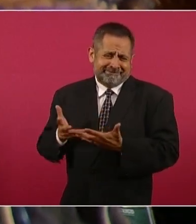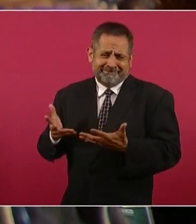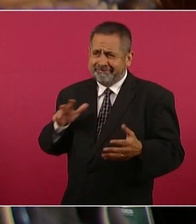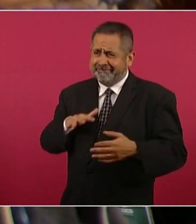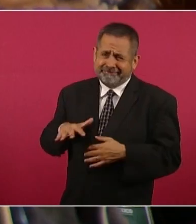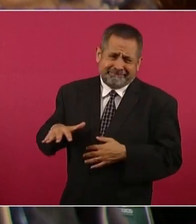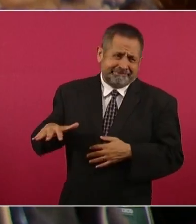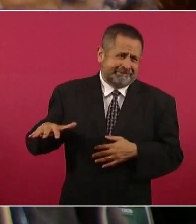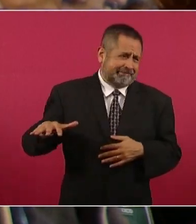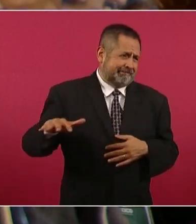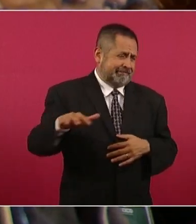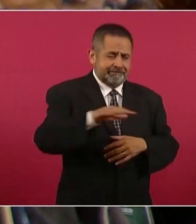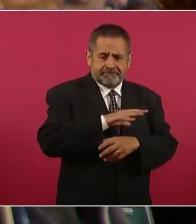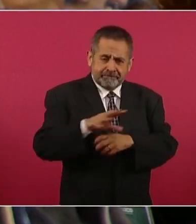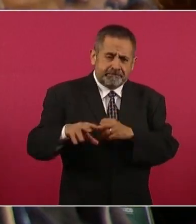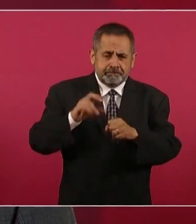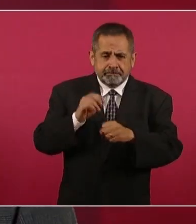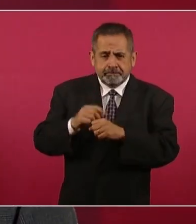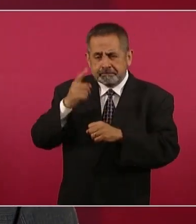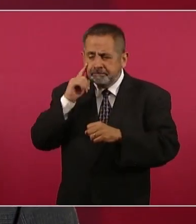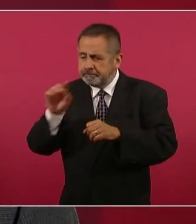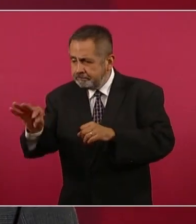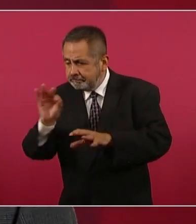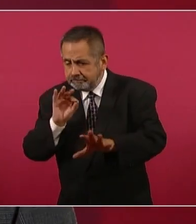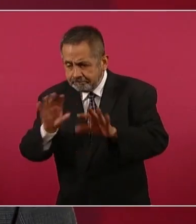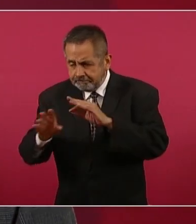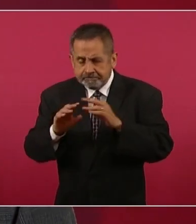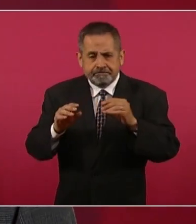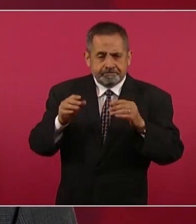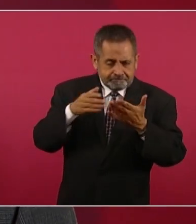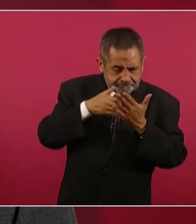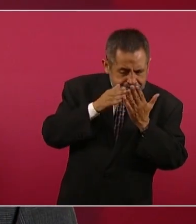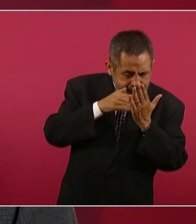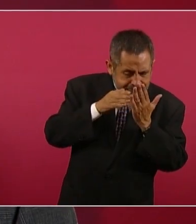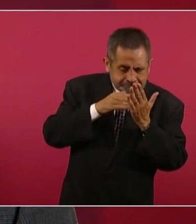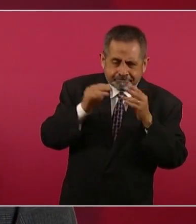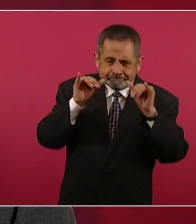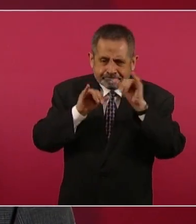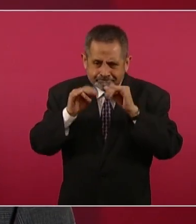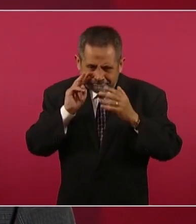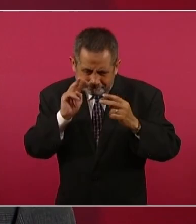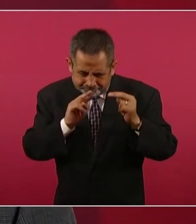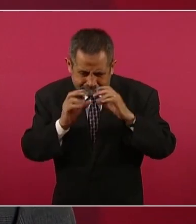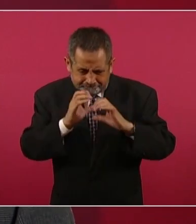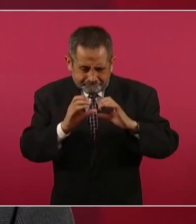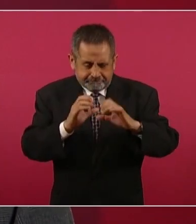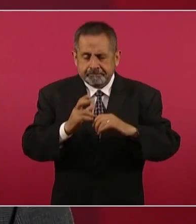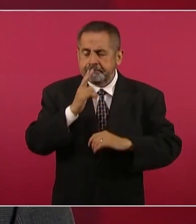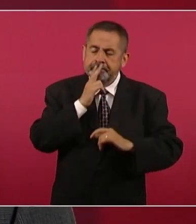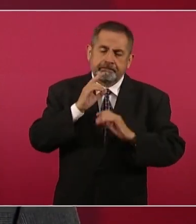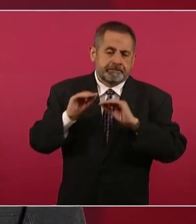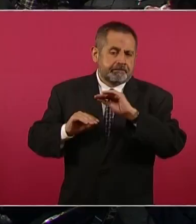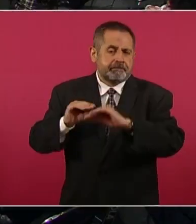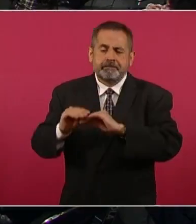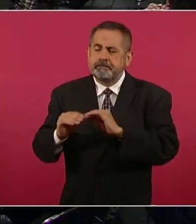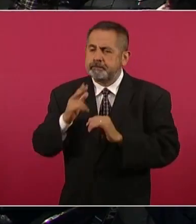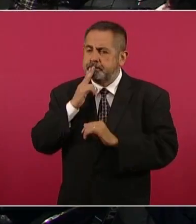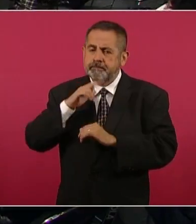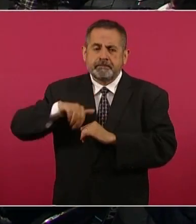un inmenso trabajo en laboratorio, en las tareas de restauración y conservación de estos acervos.